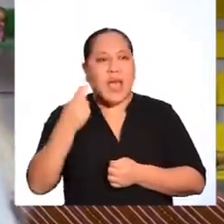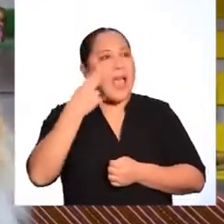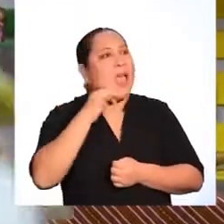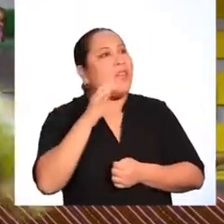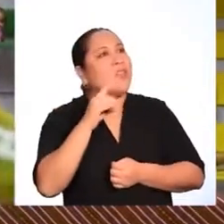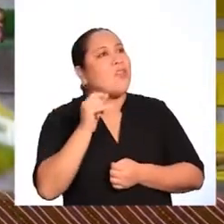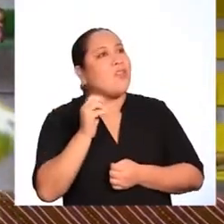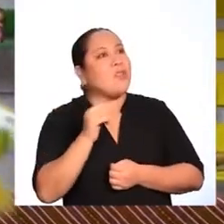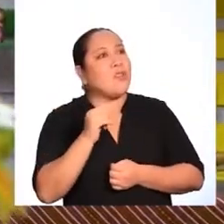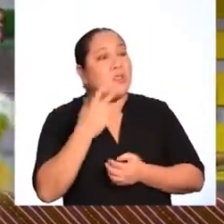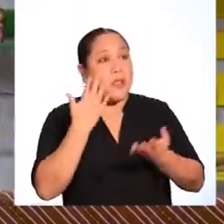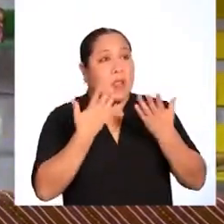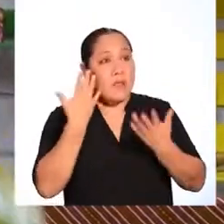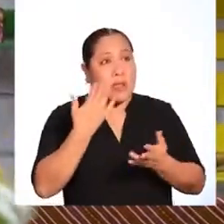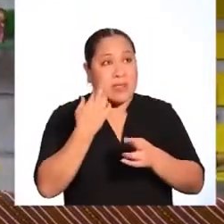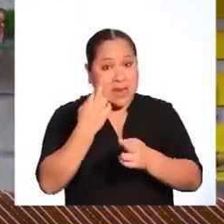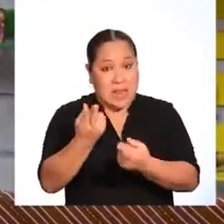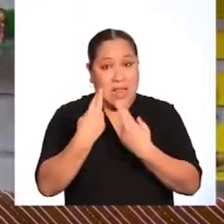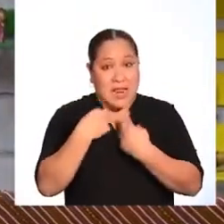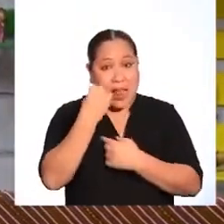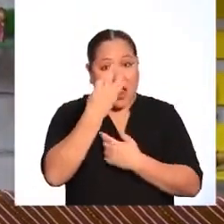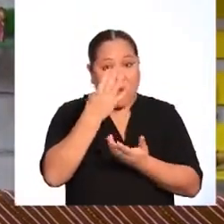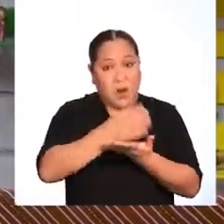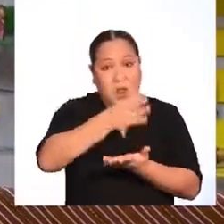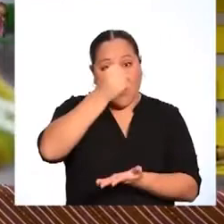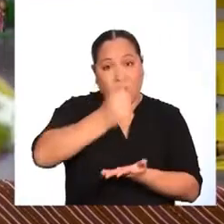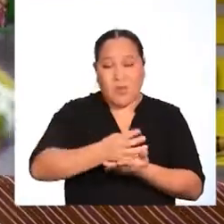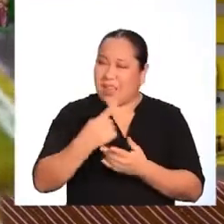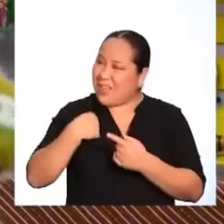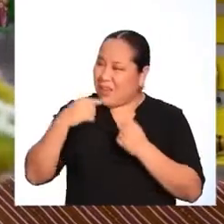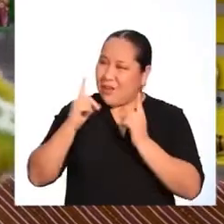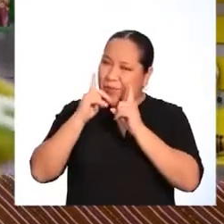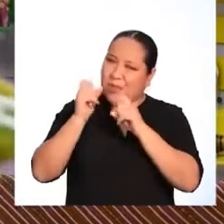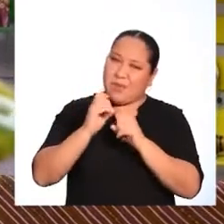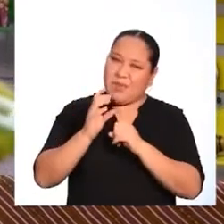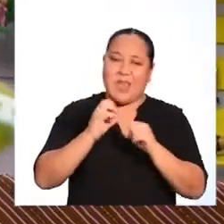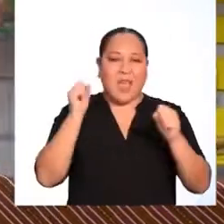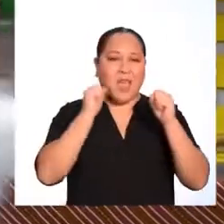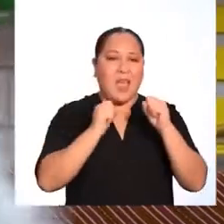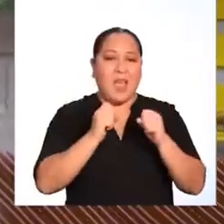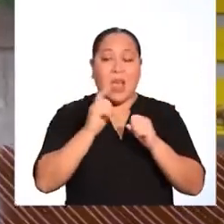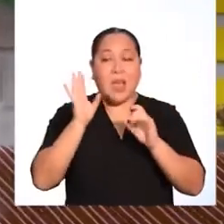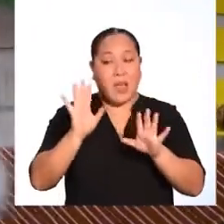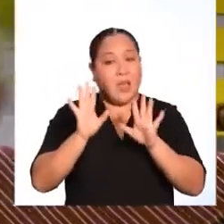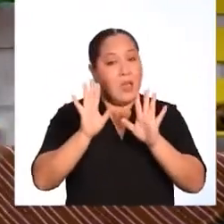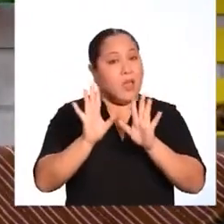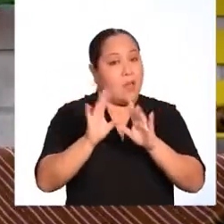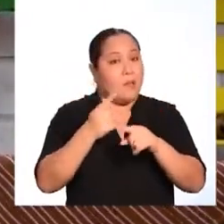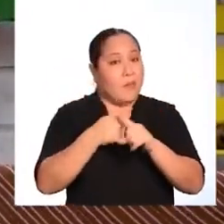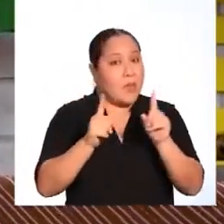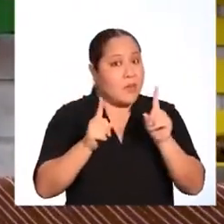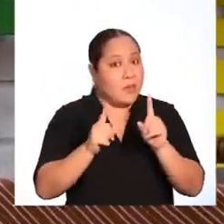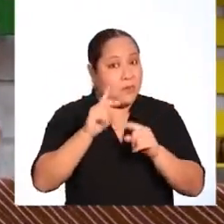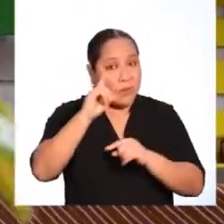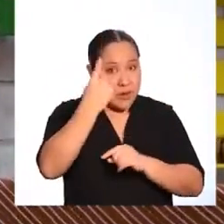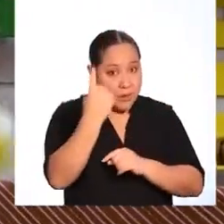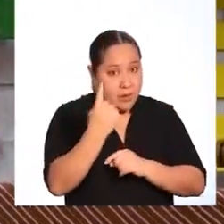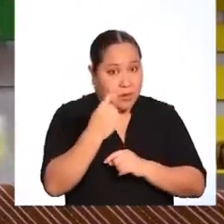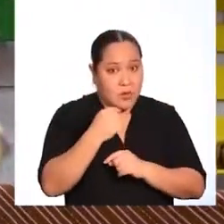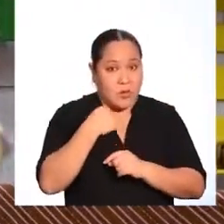y nos querrá regalar algunas utilidades le preguntaré pero pero pero pero